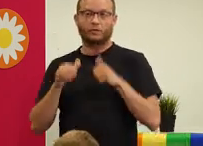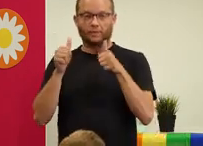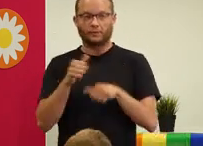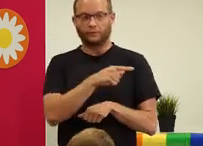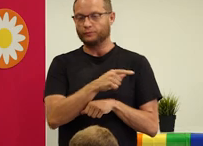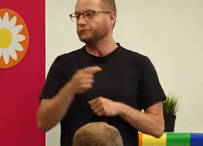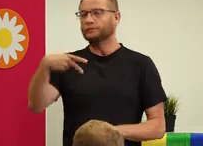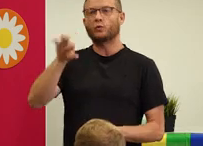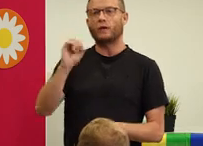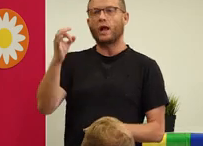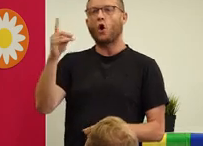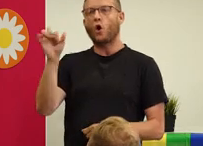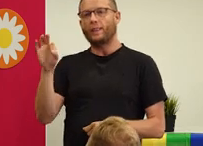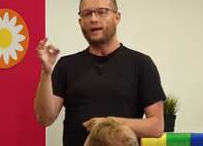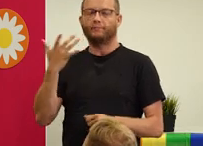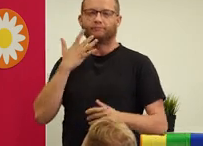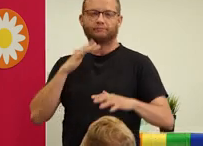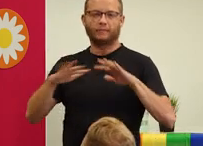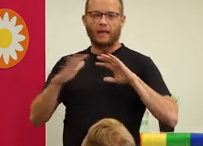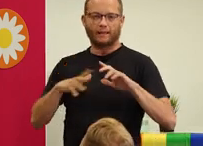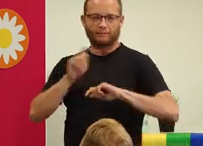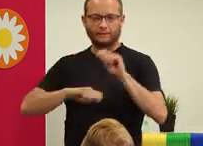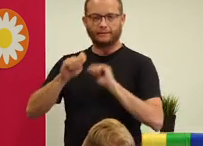ti, Murad Ode. Él es activista